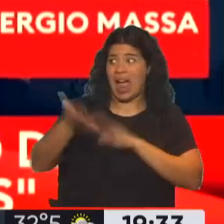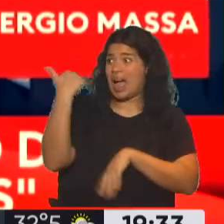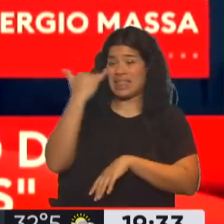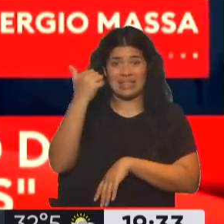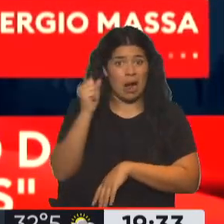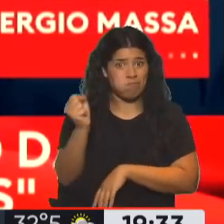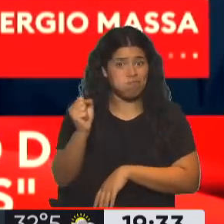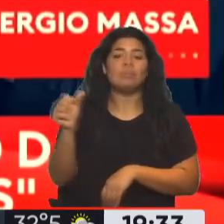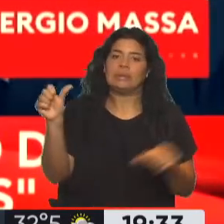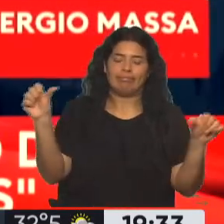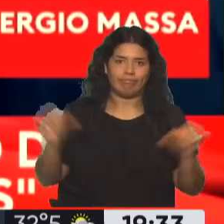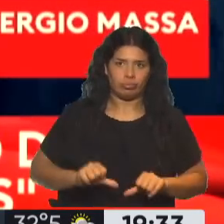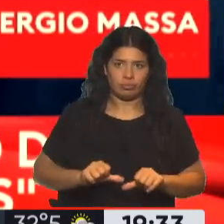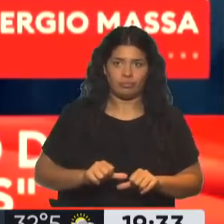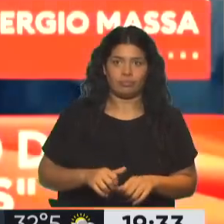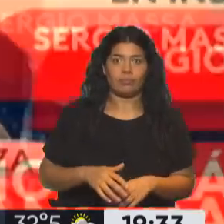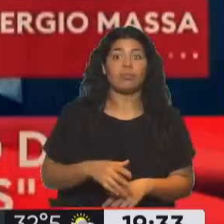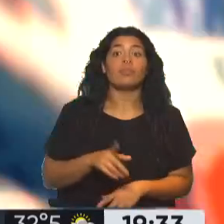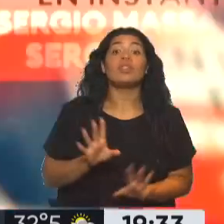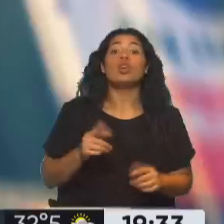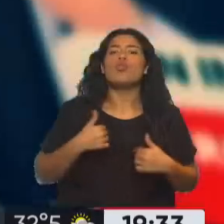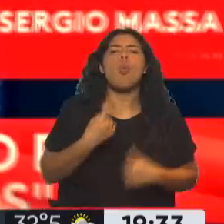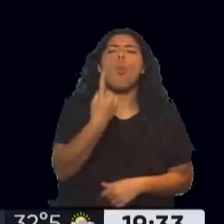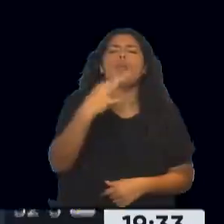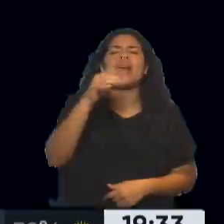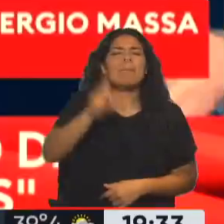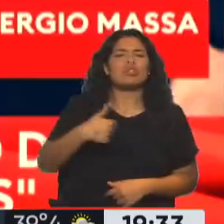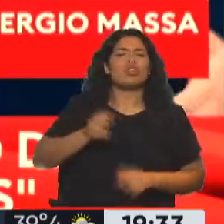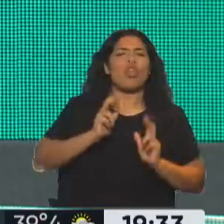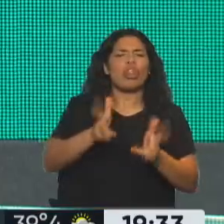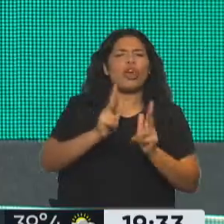única persona que resiste el archivo en los últimos 10 años.